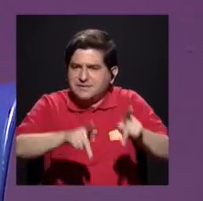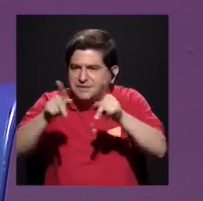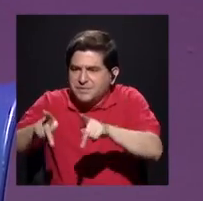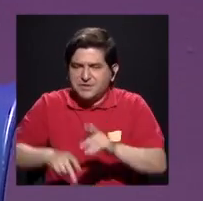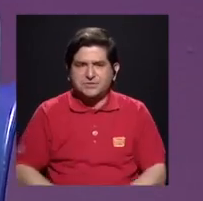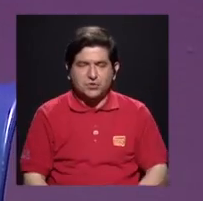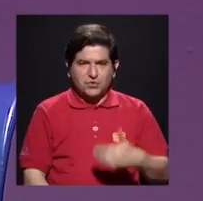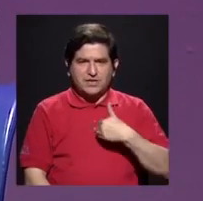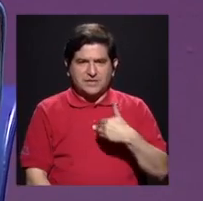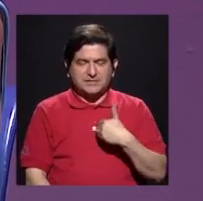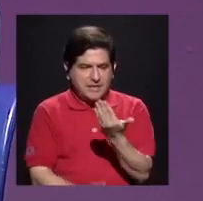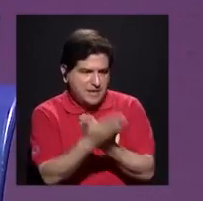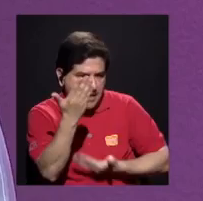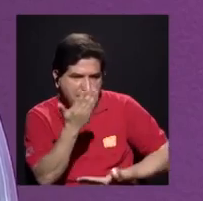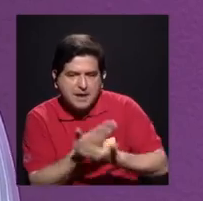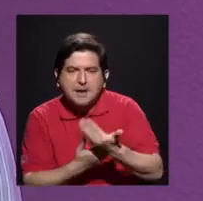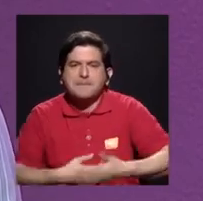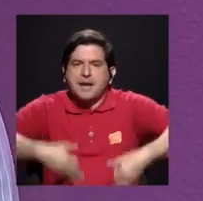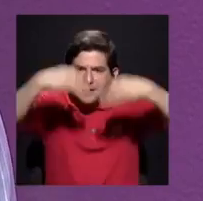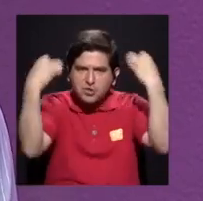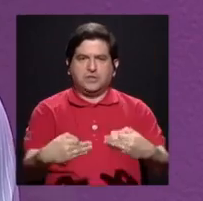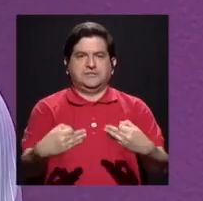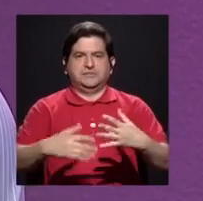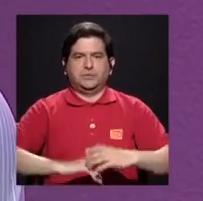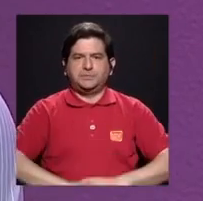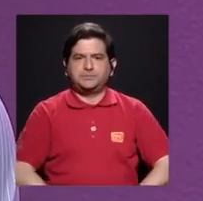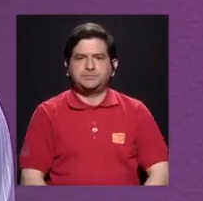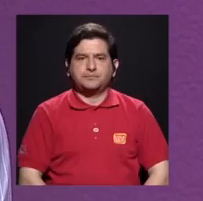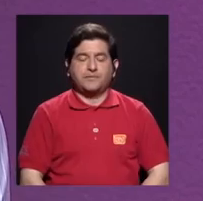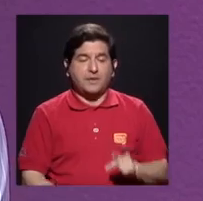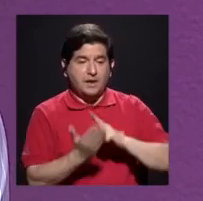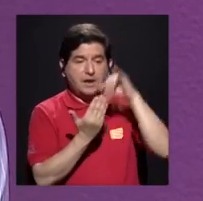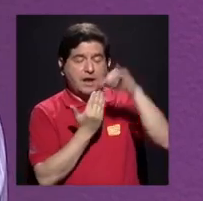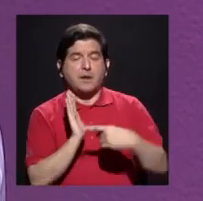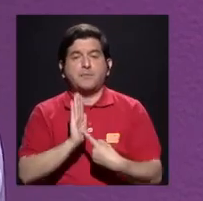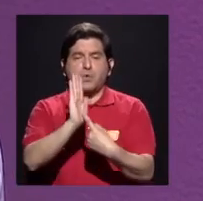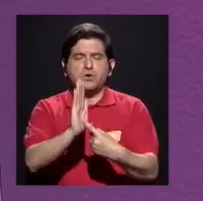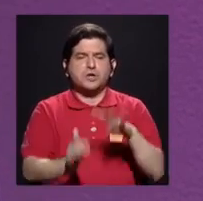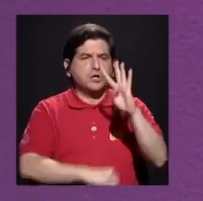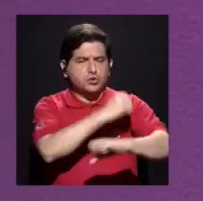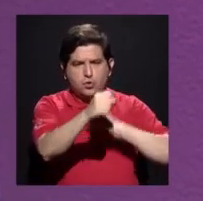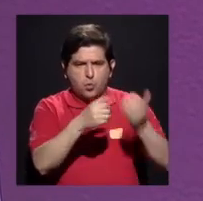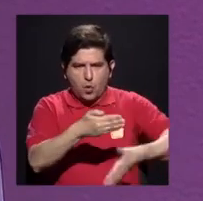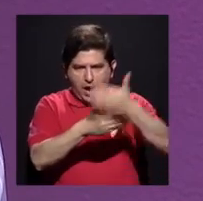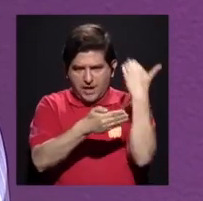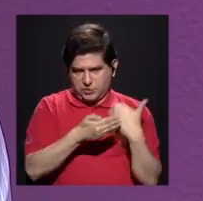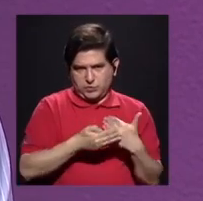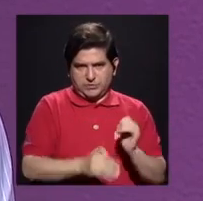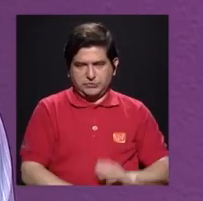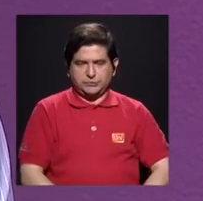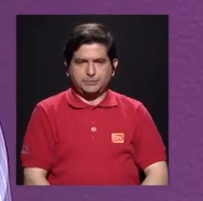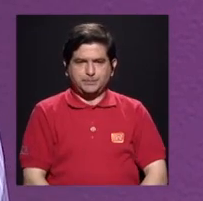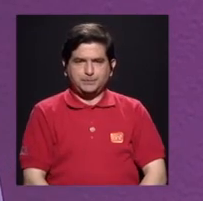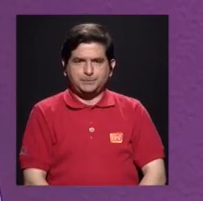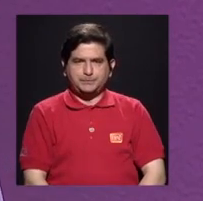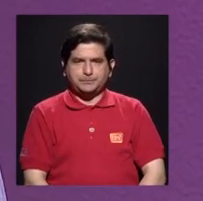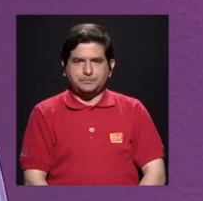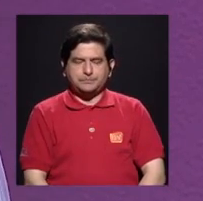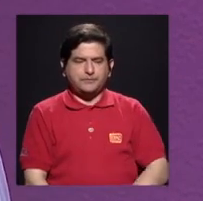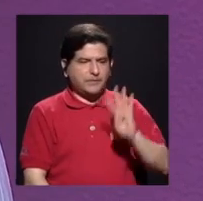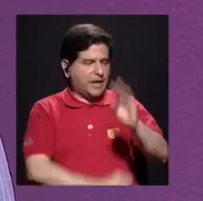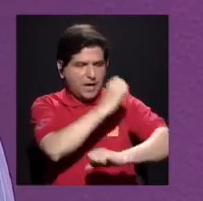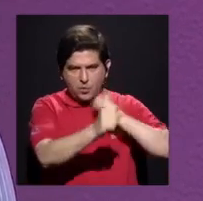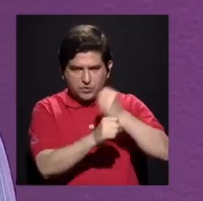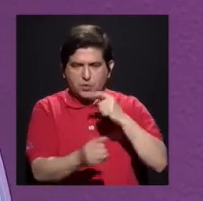que tienen en sus manos esas decisiones bueno el proyecto se presentó hace cuatro años como decíamos en estos